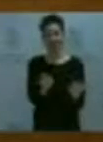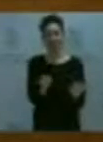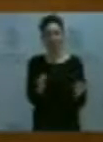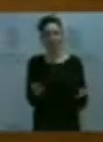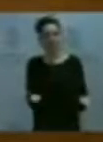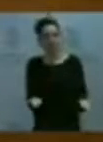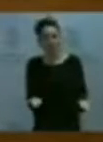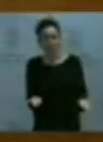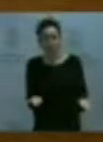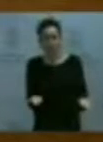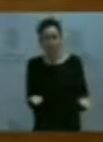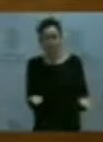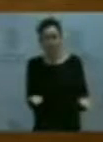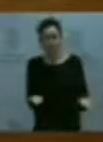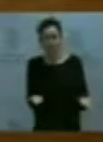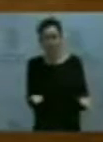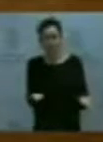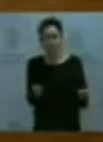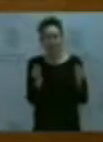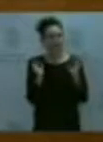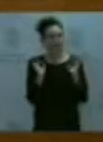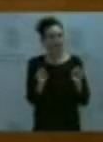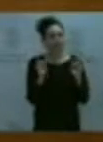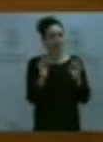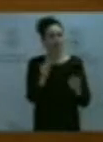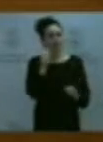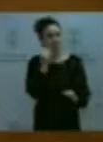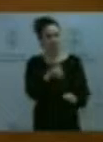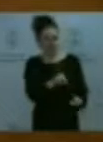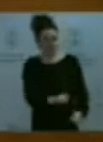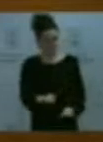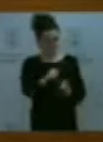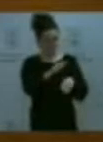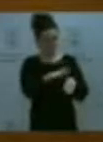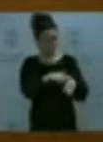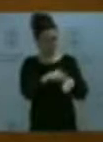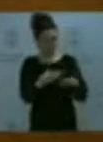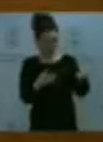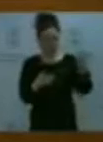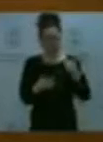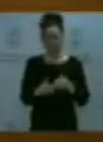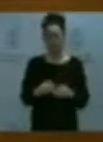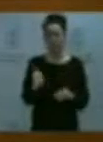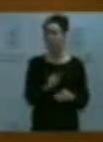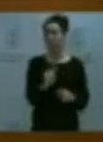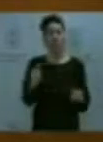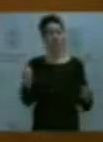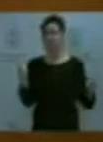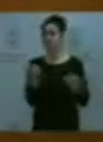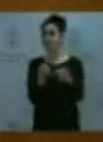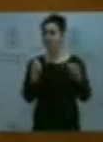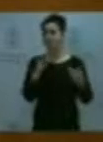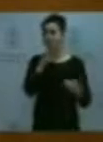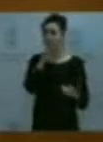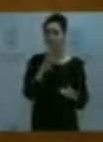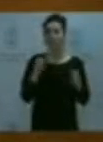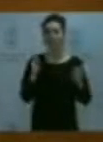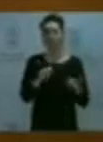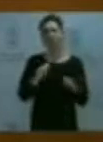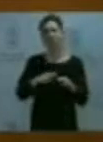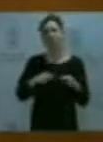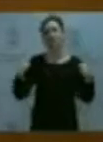frialdad pasmosa. Nosotros, por contra, sin creer que las políticas fiscales son la panacea que todo lo